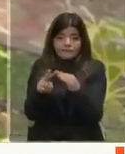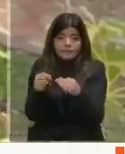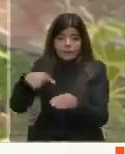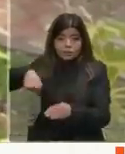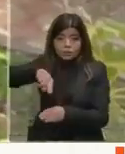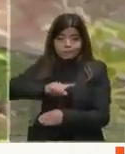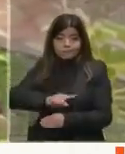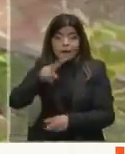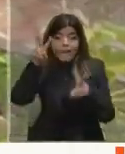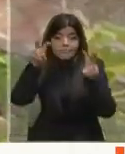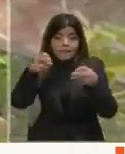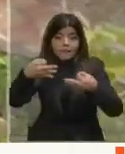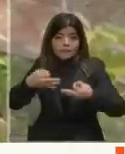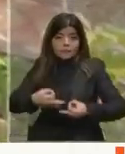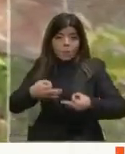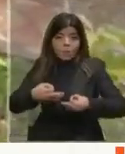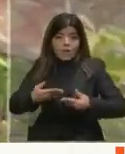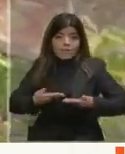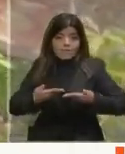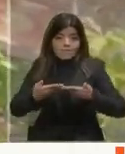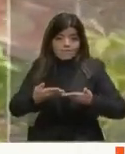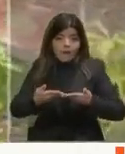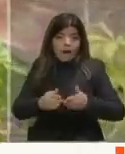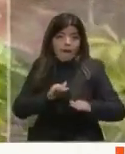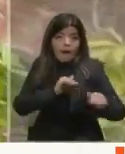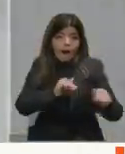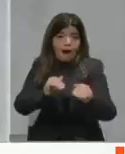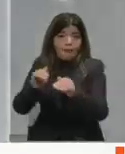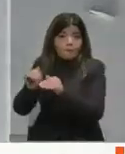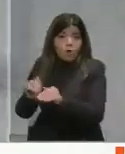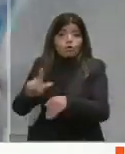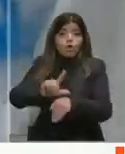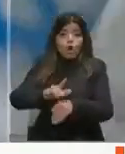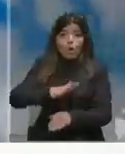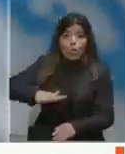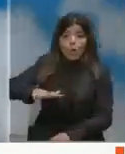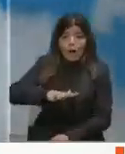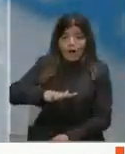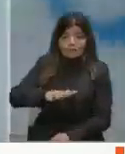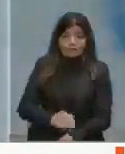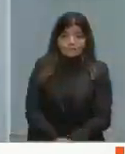temas de seguridad y poder brindar aún más apoyo en ese sector.